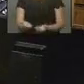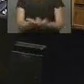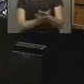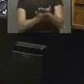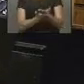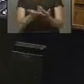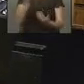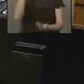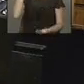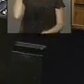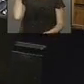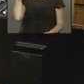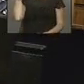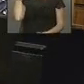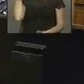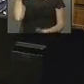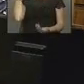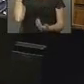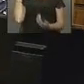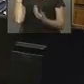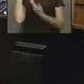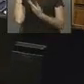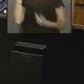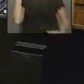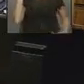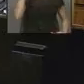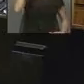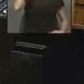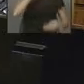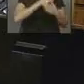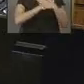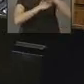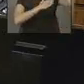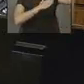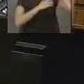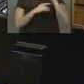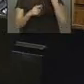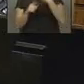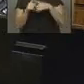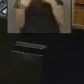presentado en la anterior administración de la presidenta Bachelet y que ya fue aprobado en el Senado y que actualmente